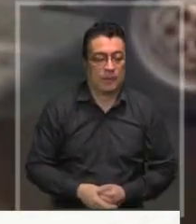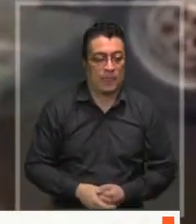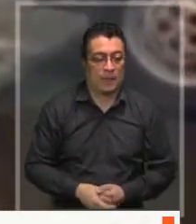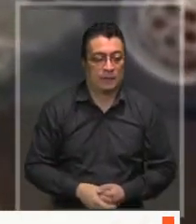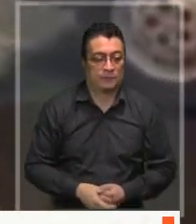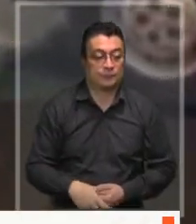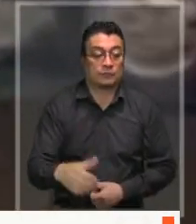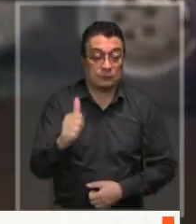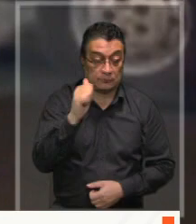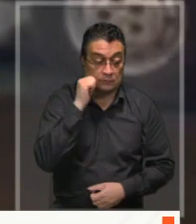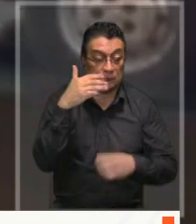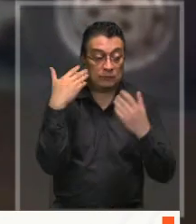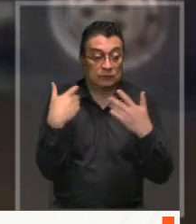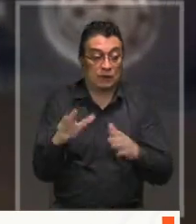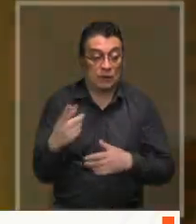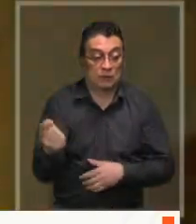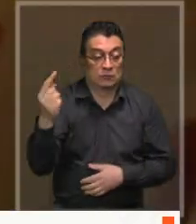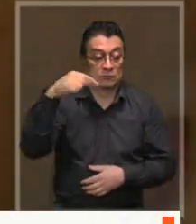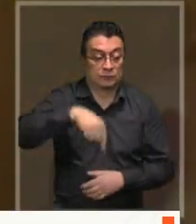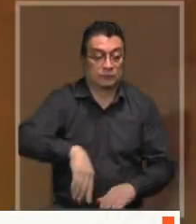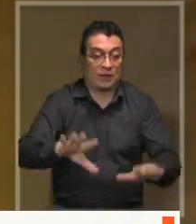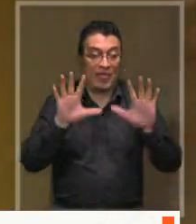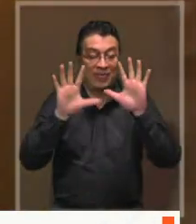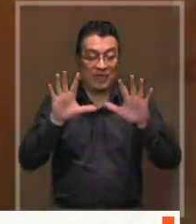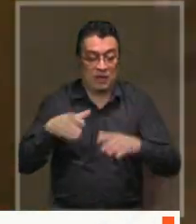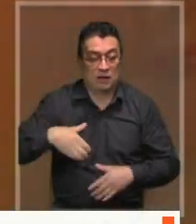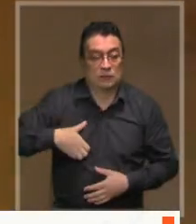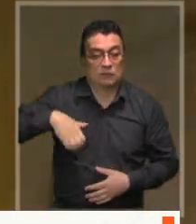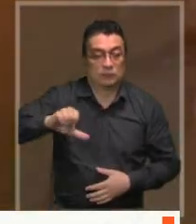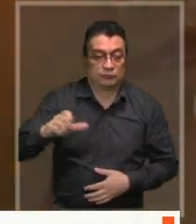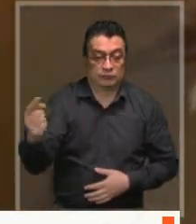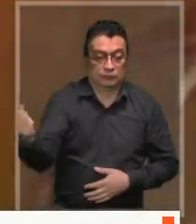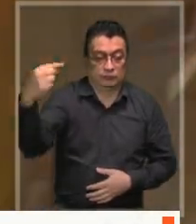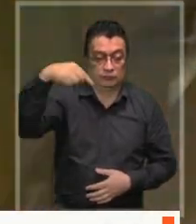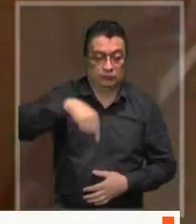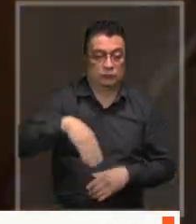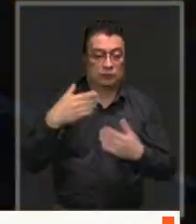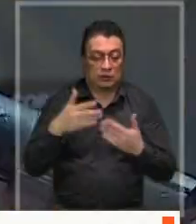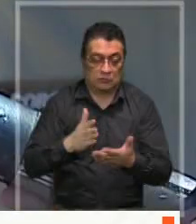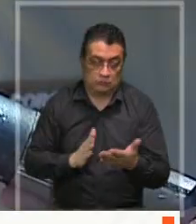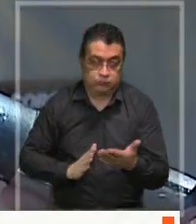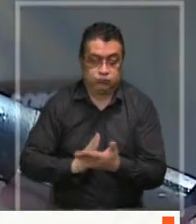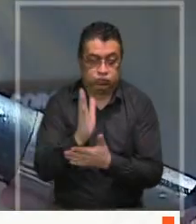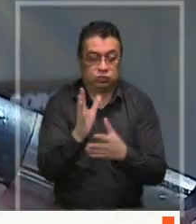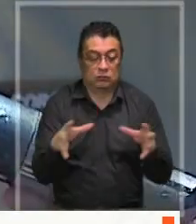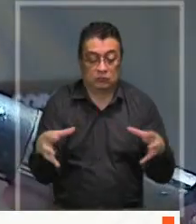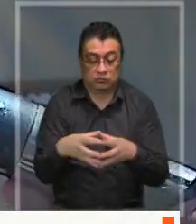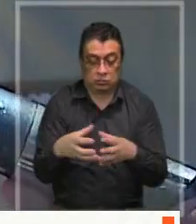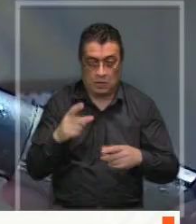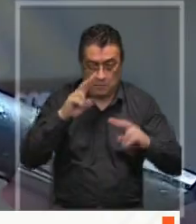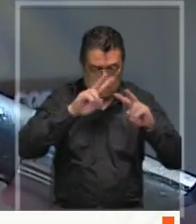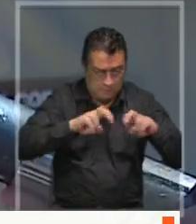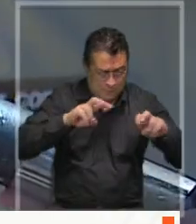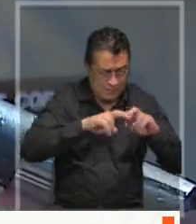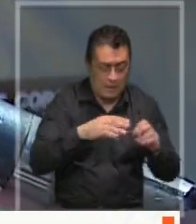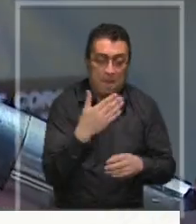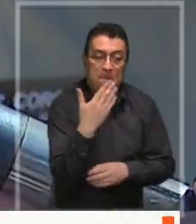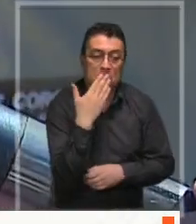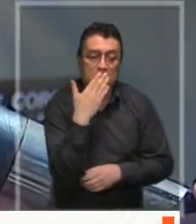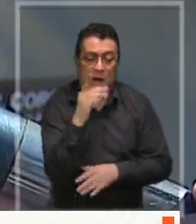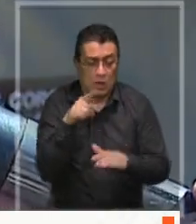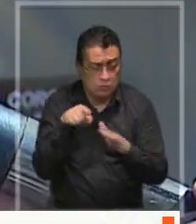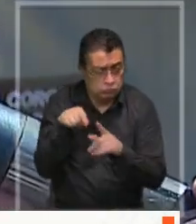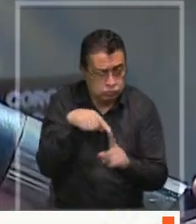Ayer ya llegaron 10 detectives de la Policía de Investigaciones para instaurar una sección de investigación especializada